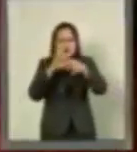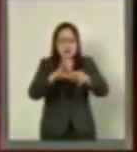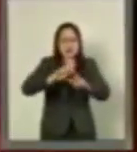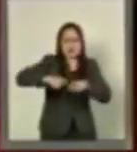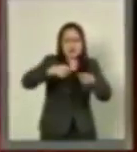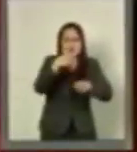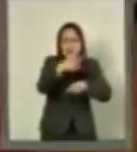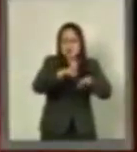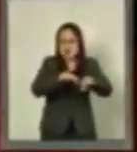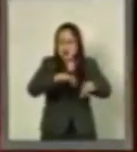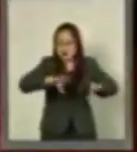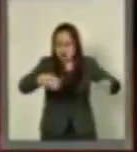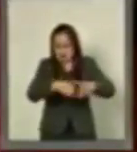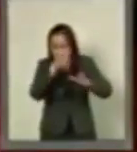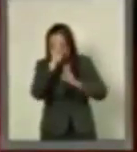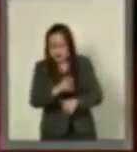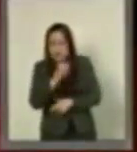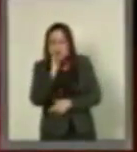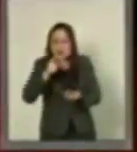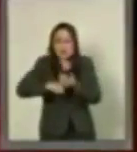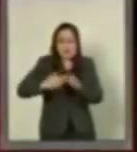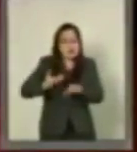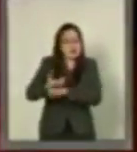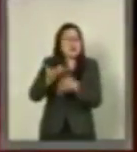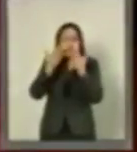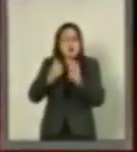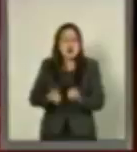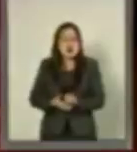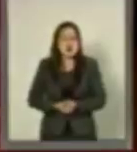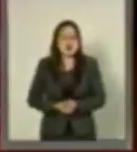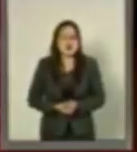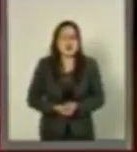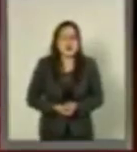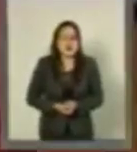encargo en las entidades federativas?